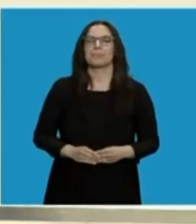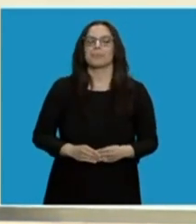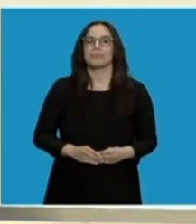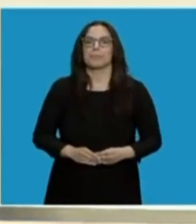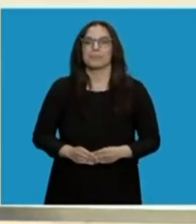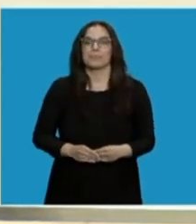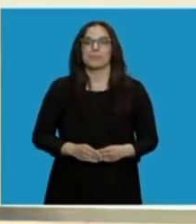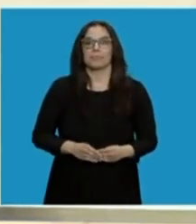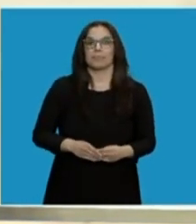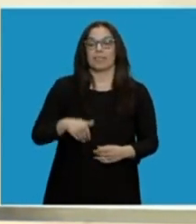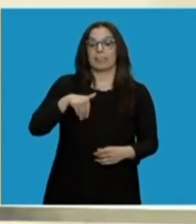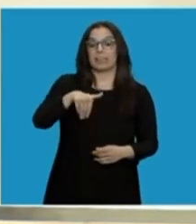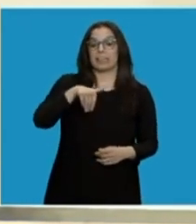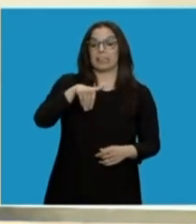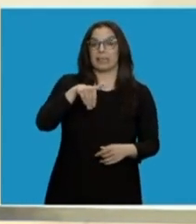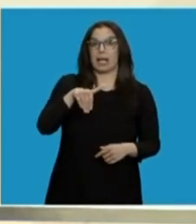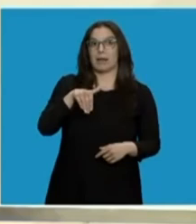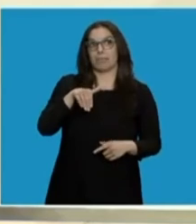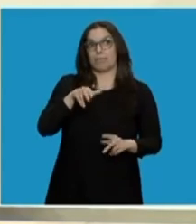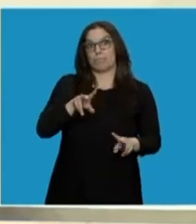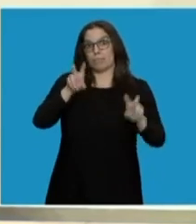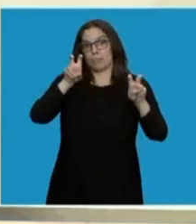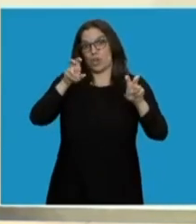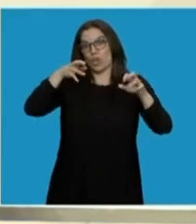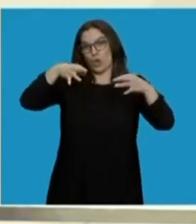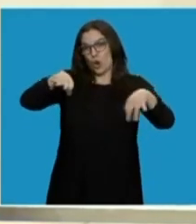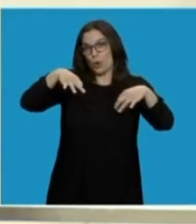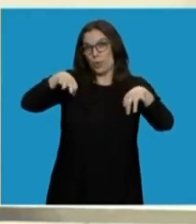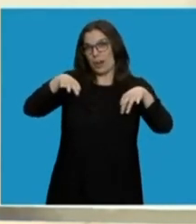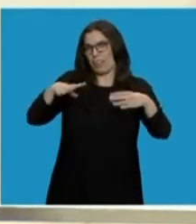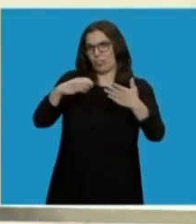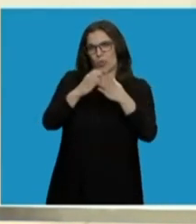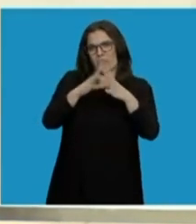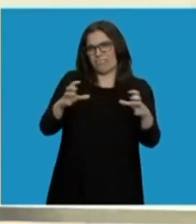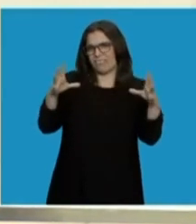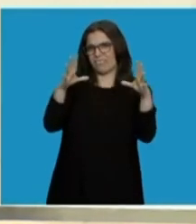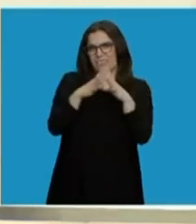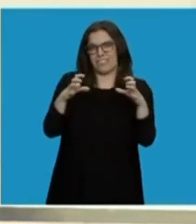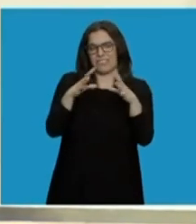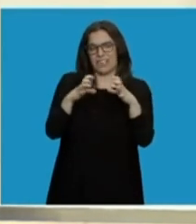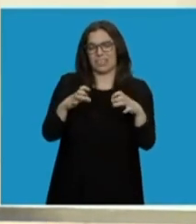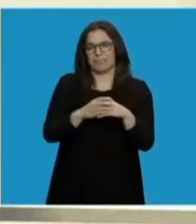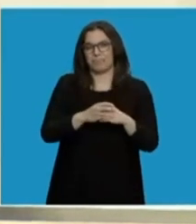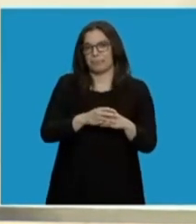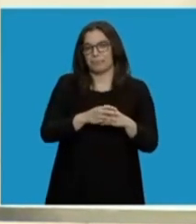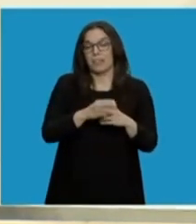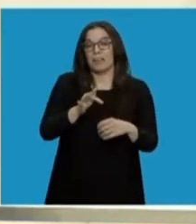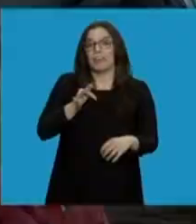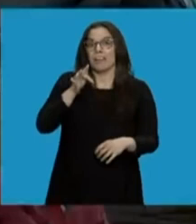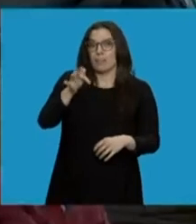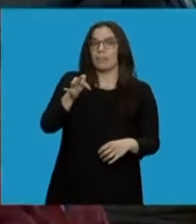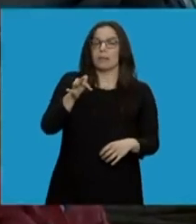vez más cercana la vuelta a una normalidad que todos anhelamos y además tenemos